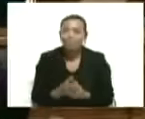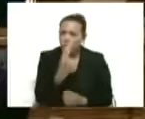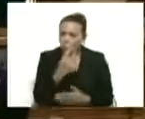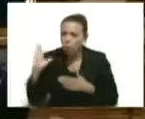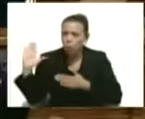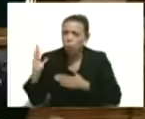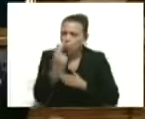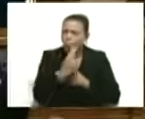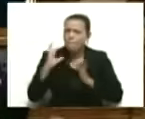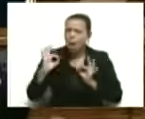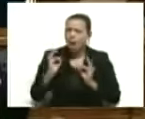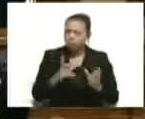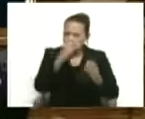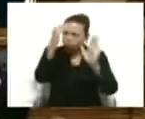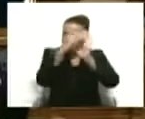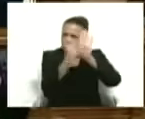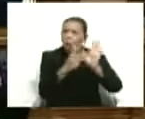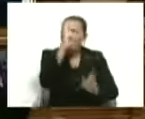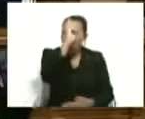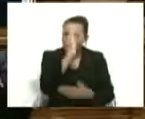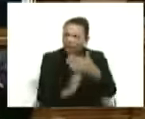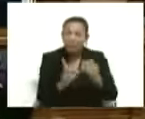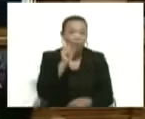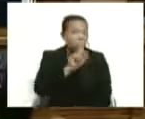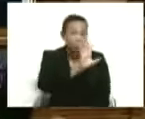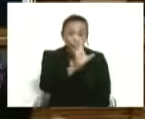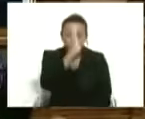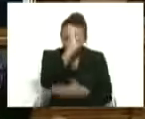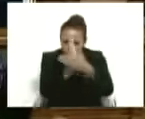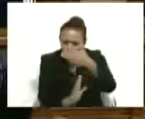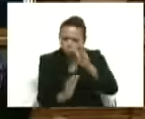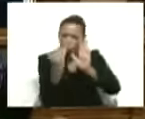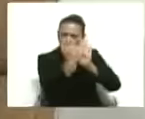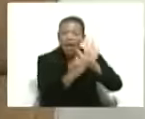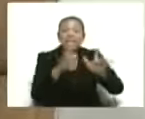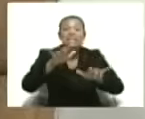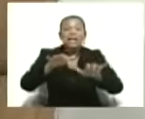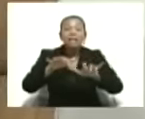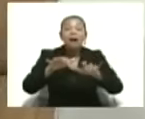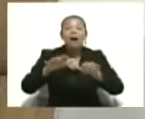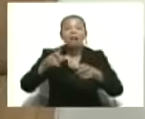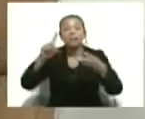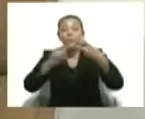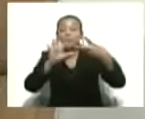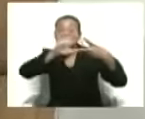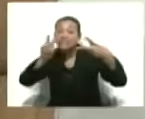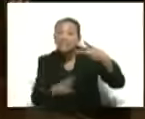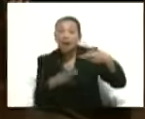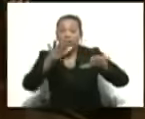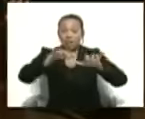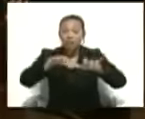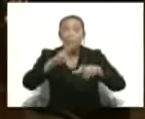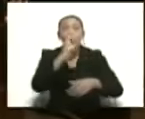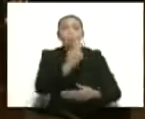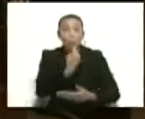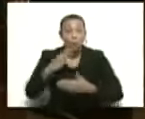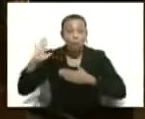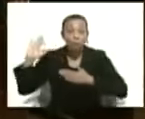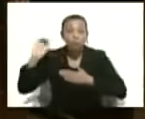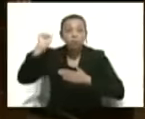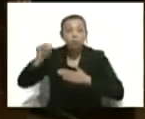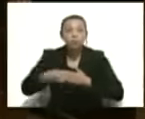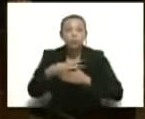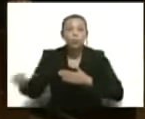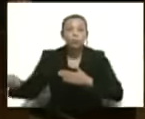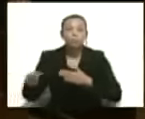Juran cumplir cabal y honestamente sus funciones como secretaria y como subsecretario. ¿Lo juran? Sí, lo